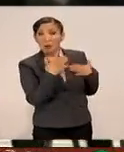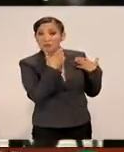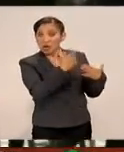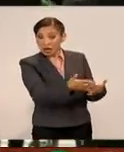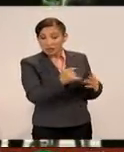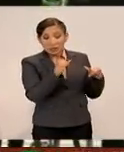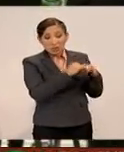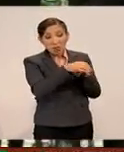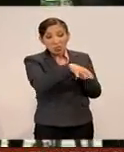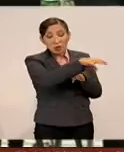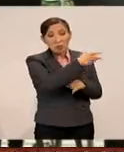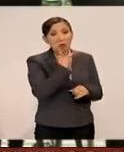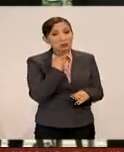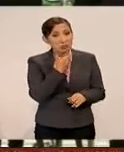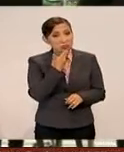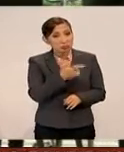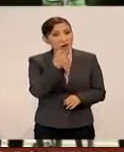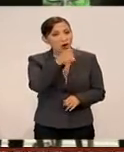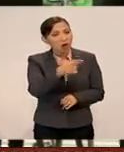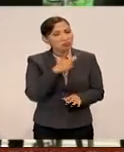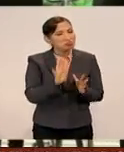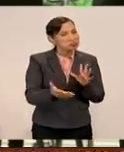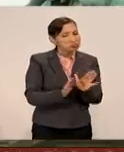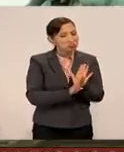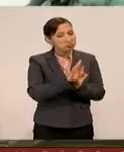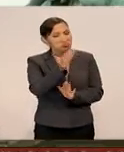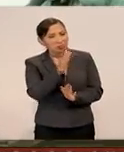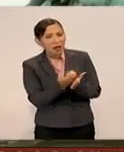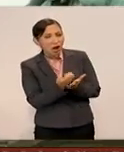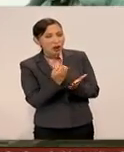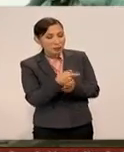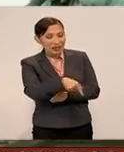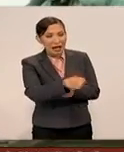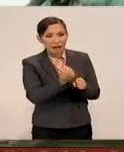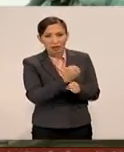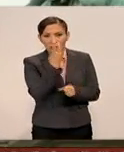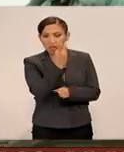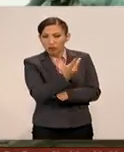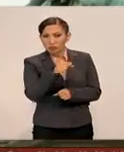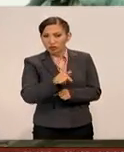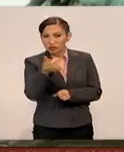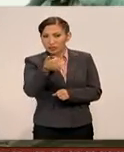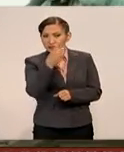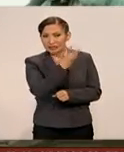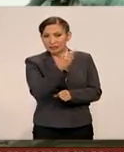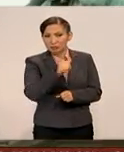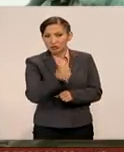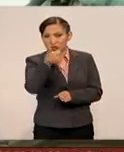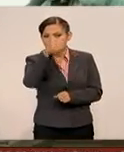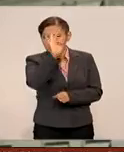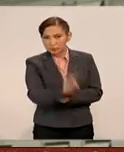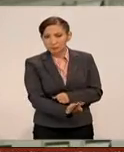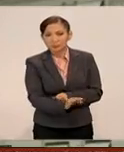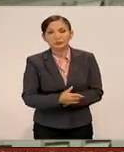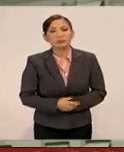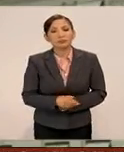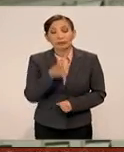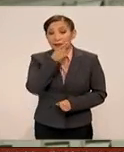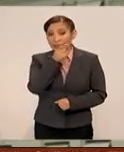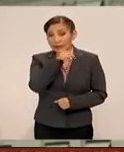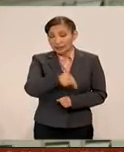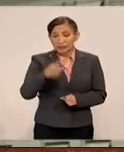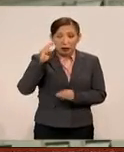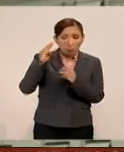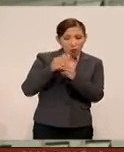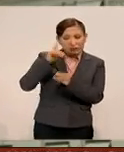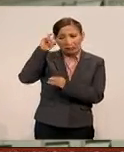en lo institucional y político, con una estimación de crecimiento económico para este año de entre 2.6 y 3.6%. Agregó que ante un